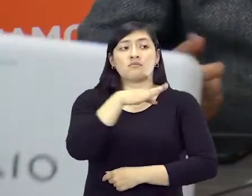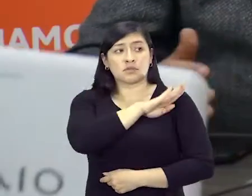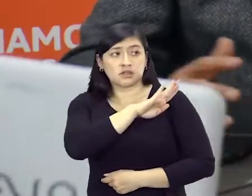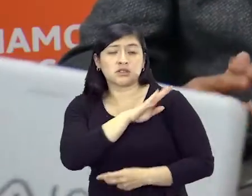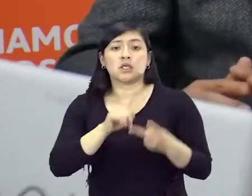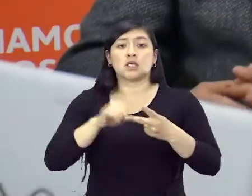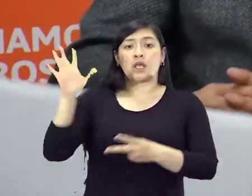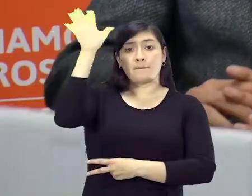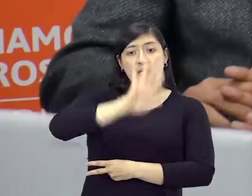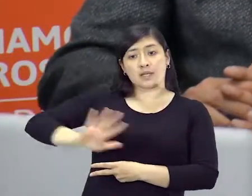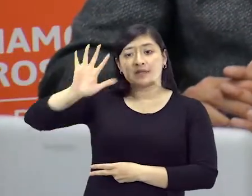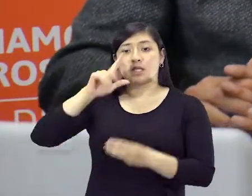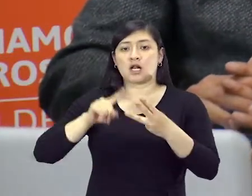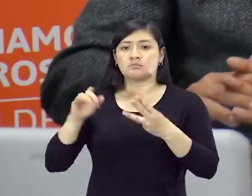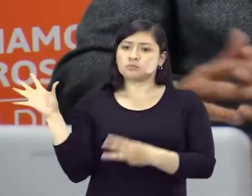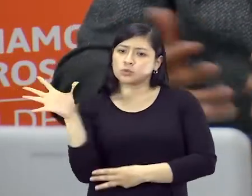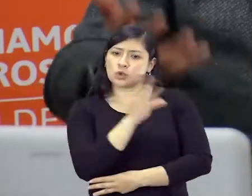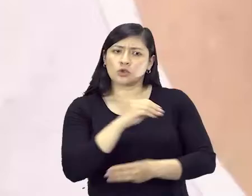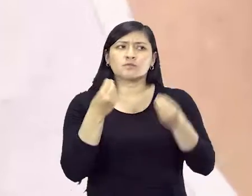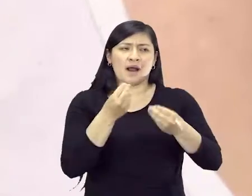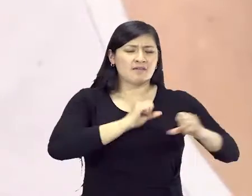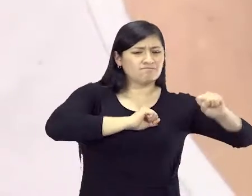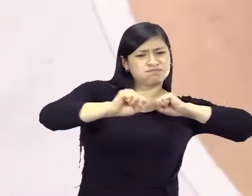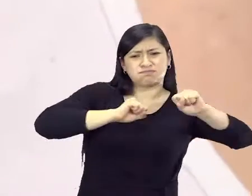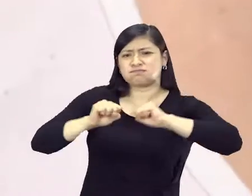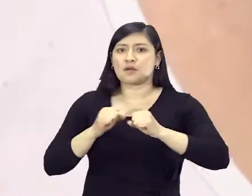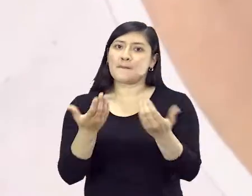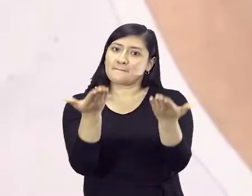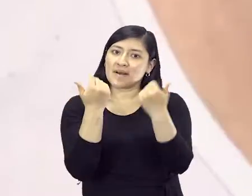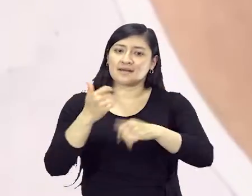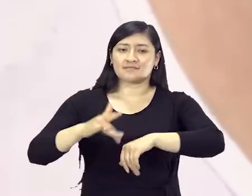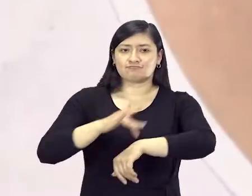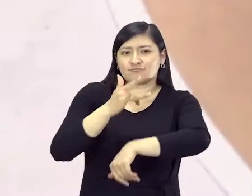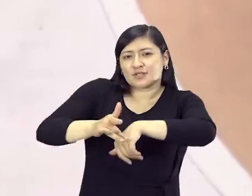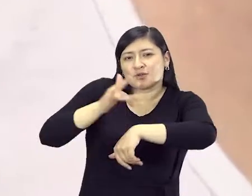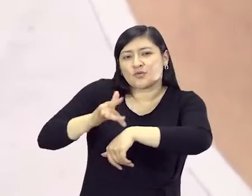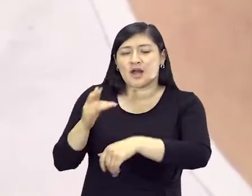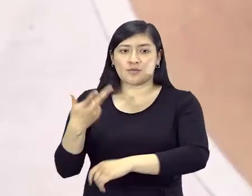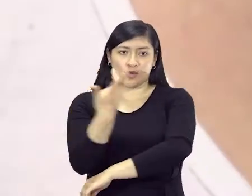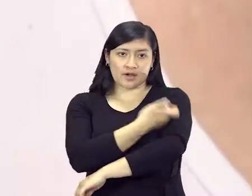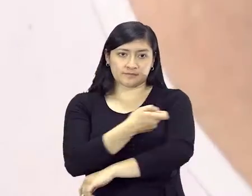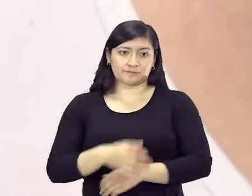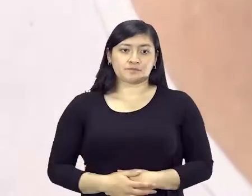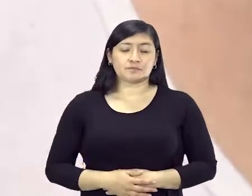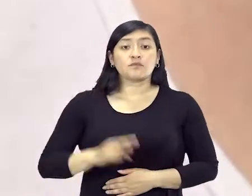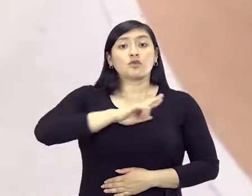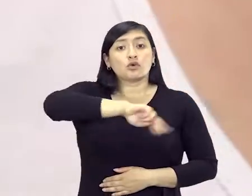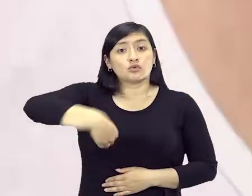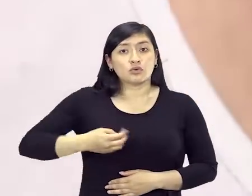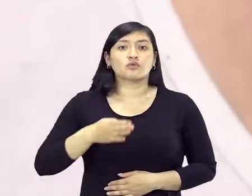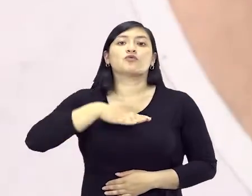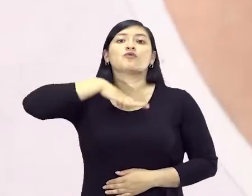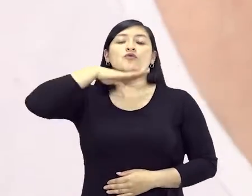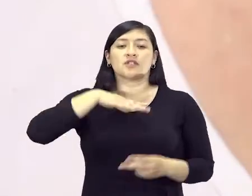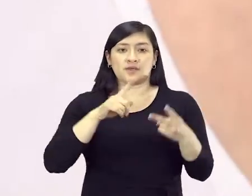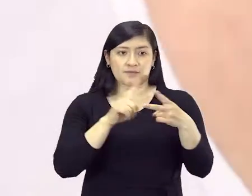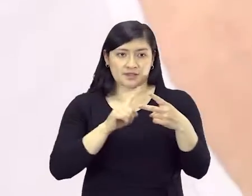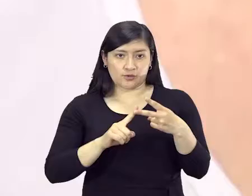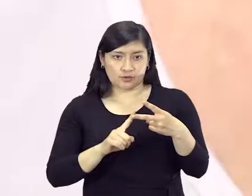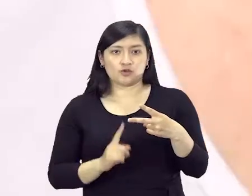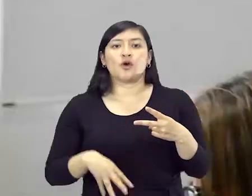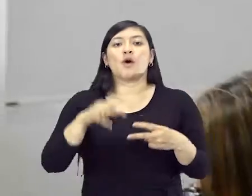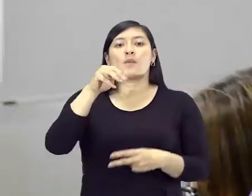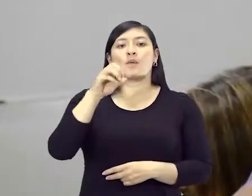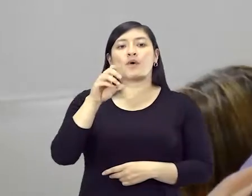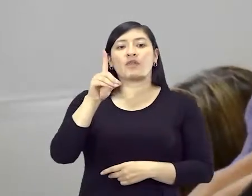va a facilitar esta vacunación y a ustedes, a los gremios, que nos ayuden para que la gente venga y se vacune. Tenemos suficientes dosis de vacuna de